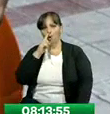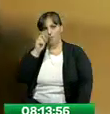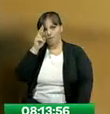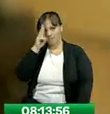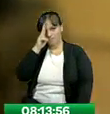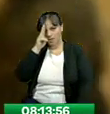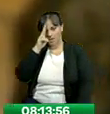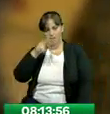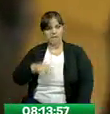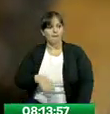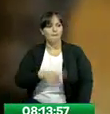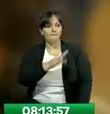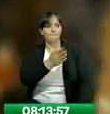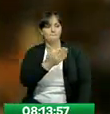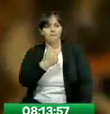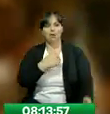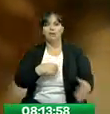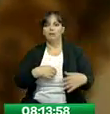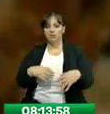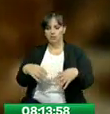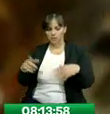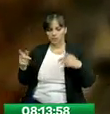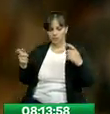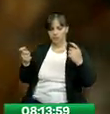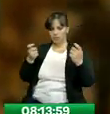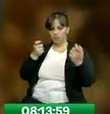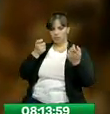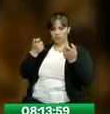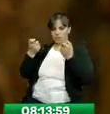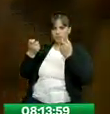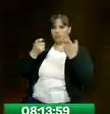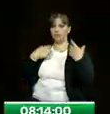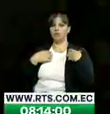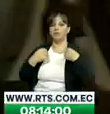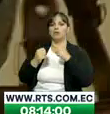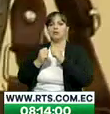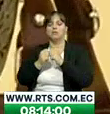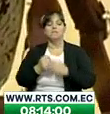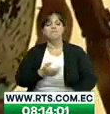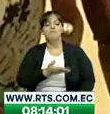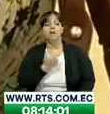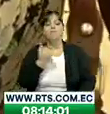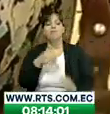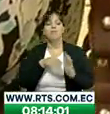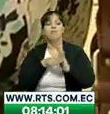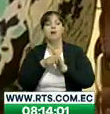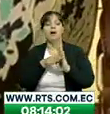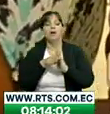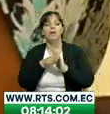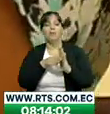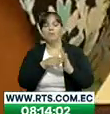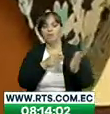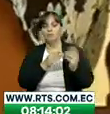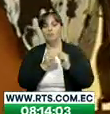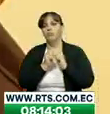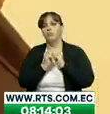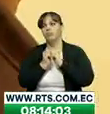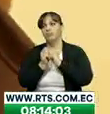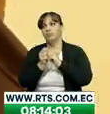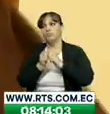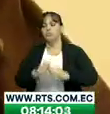y así le robaron tres mil dólares llévelo al banco y yo me acerco a la ventanilla y me dieron la plata